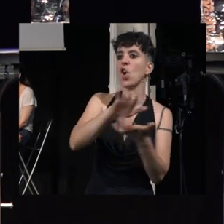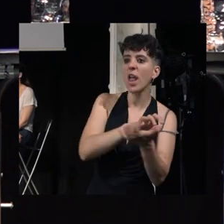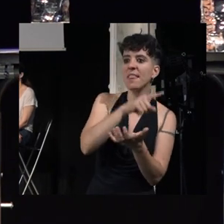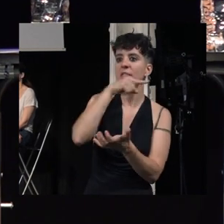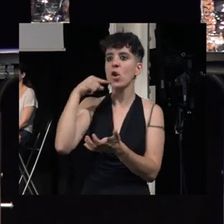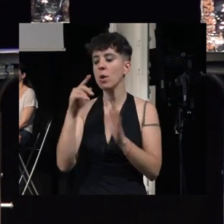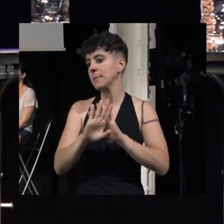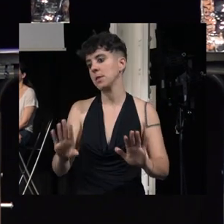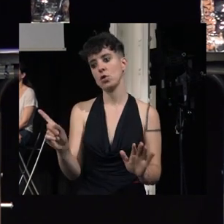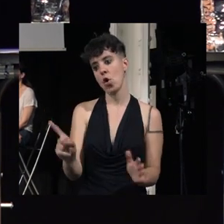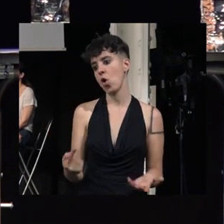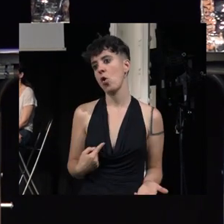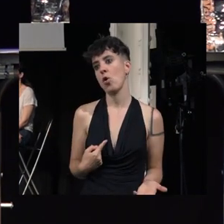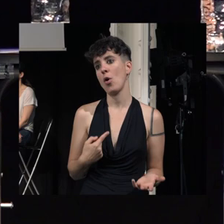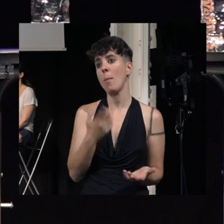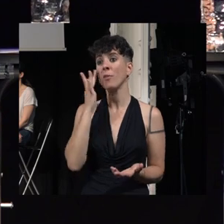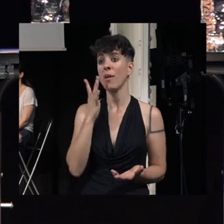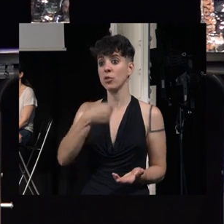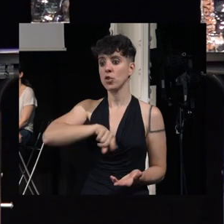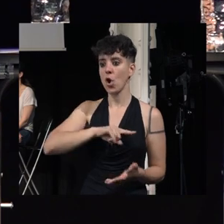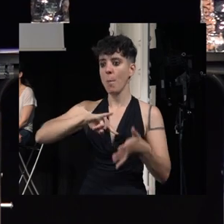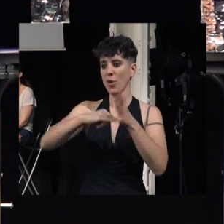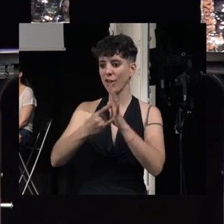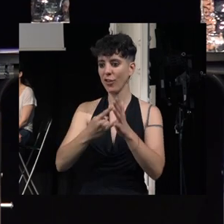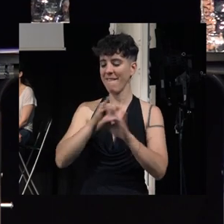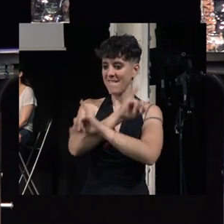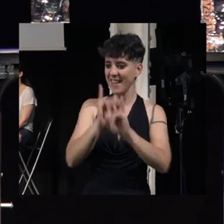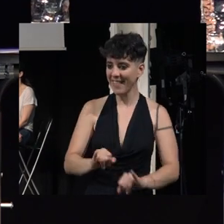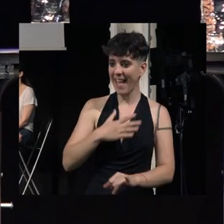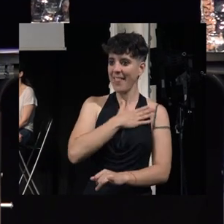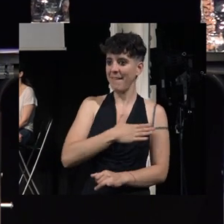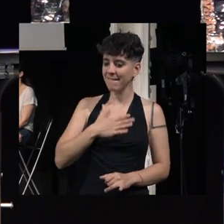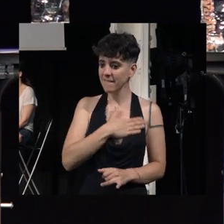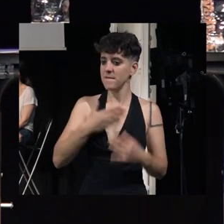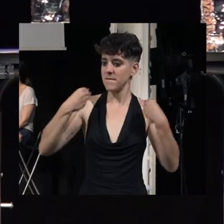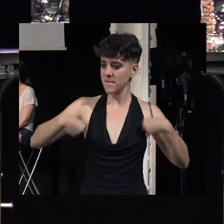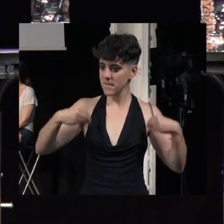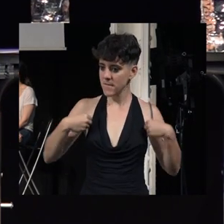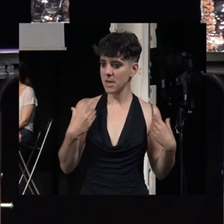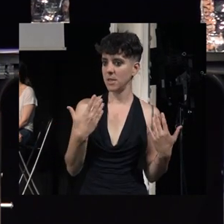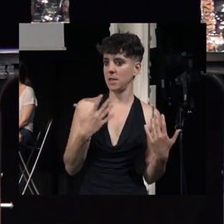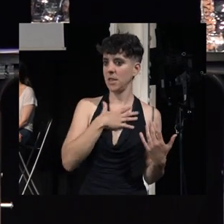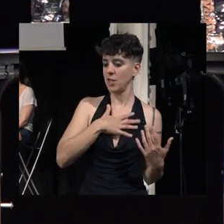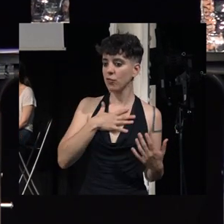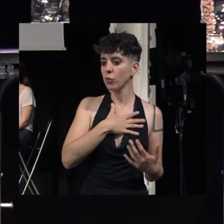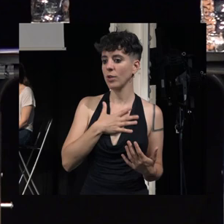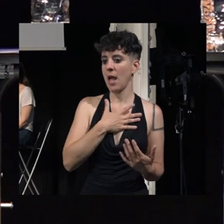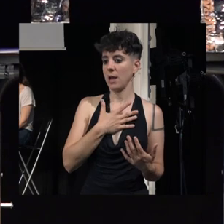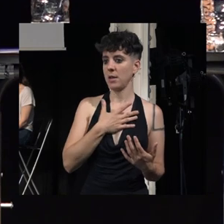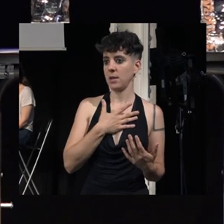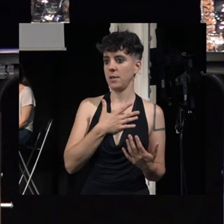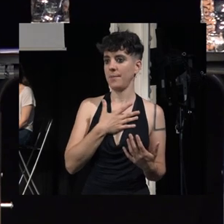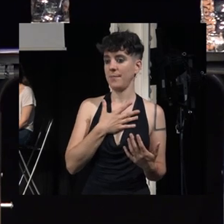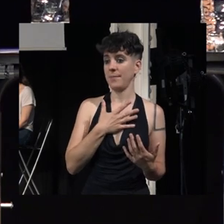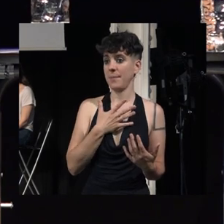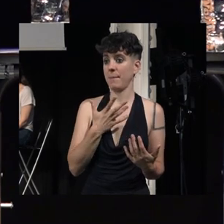que tenemos un proyecto de felicidad, de placer, de goce, de disfrutar. Hay que disfrutar, es decir, sin